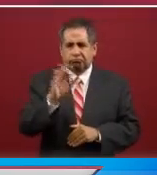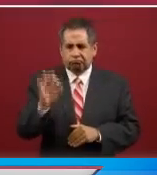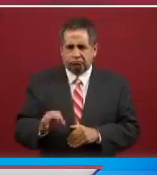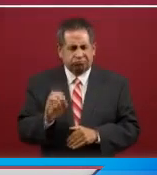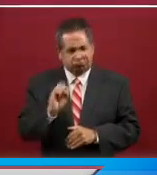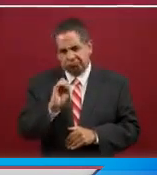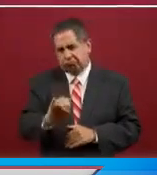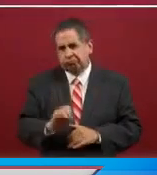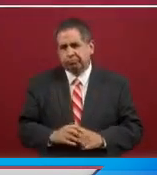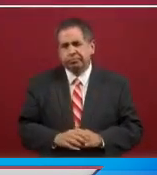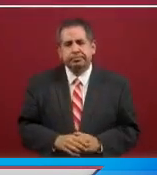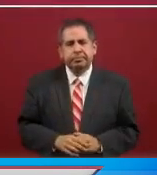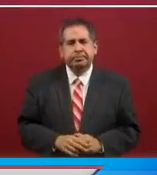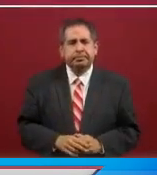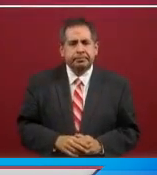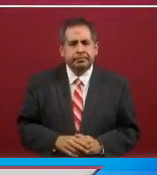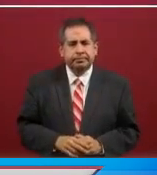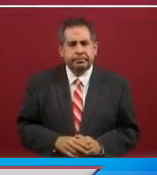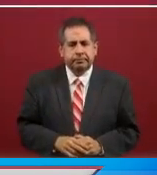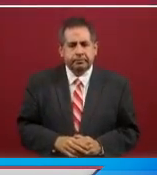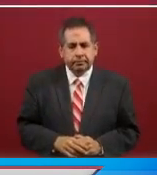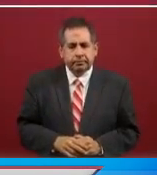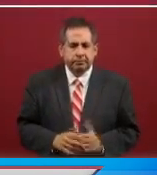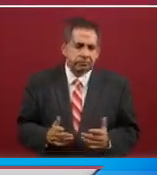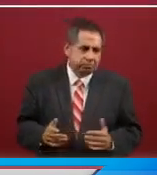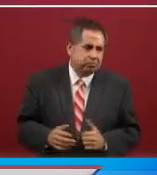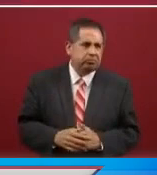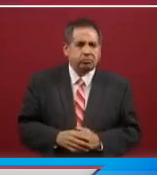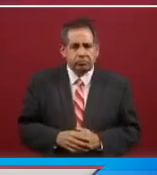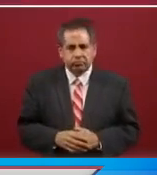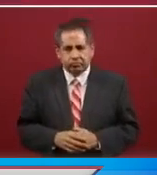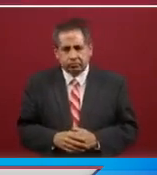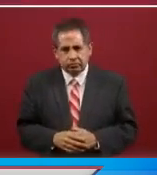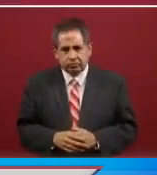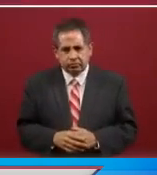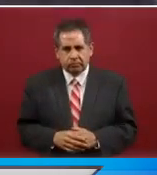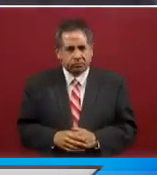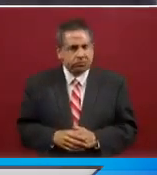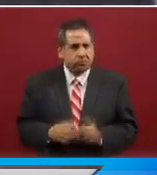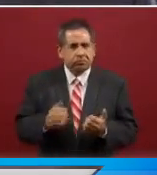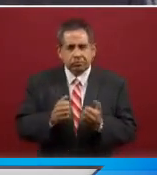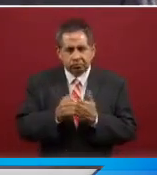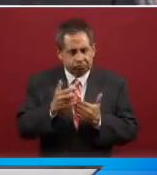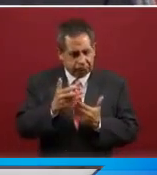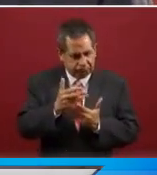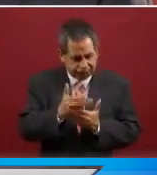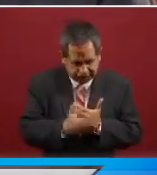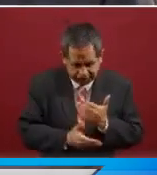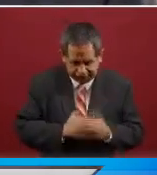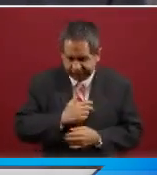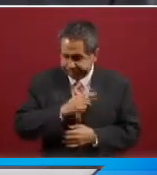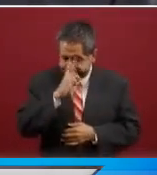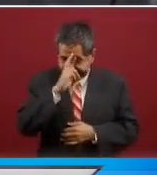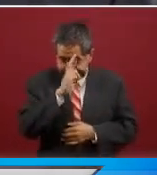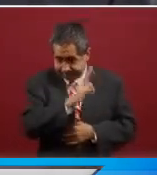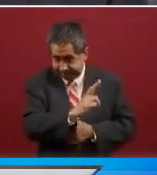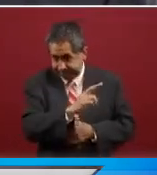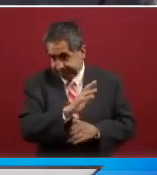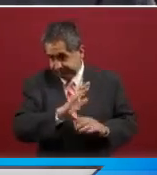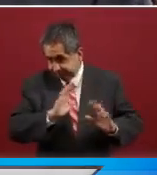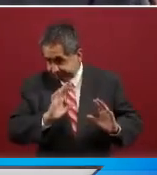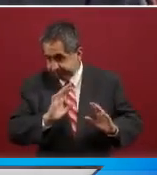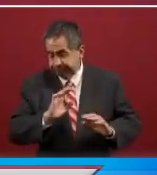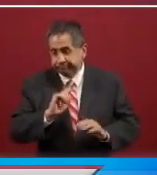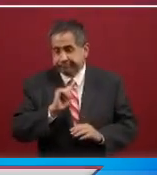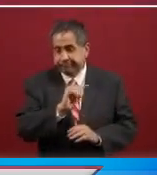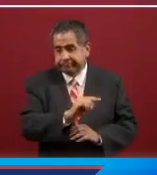públicas sanas. Aumentó la recaudación. Ha aumentado el trabajo. Hay más bienestar. No hay inflación. Y a pesar del clima adverso, el peso